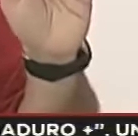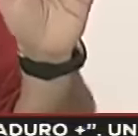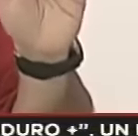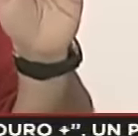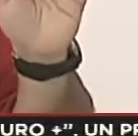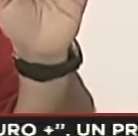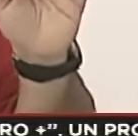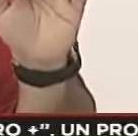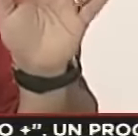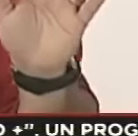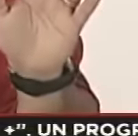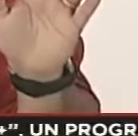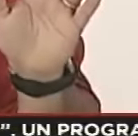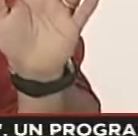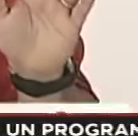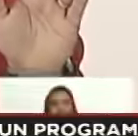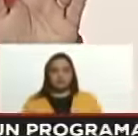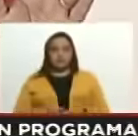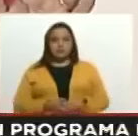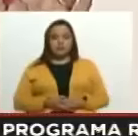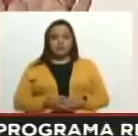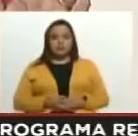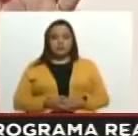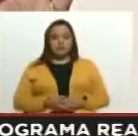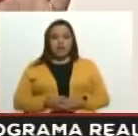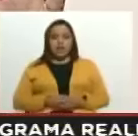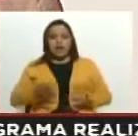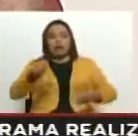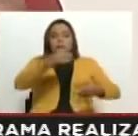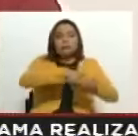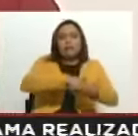Porque la hojita está firmada, pero en blanco.